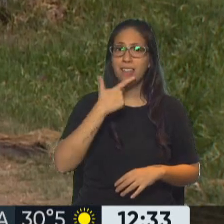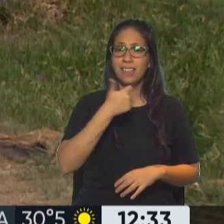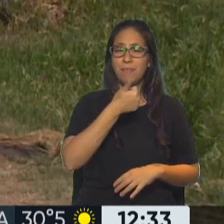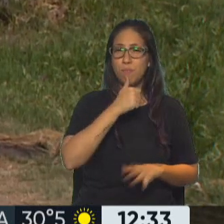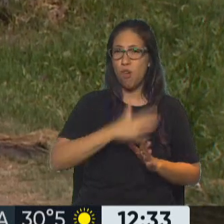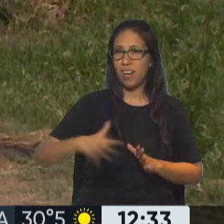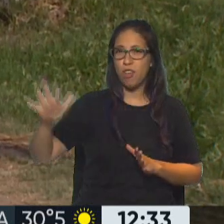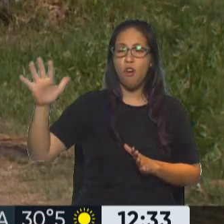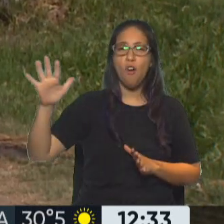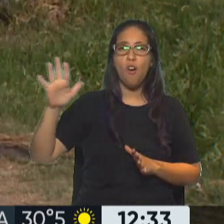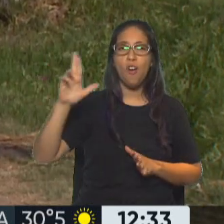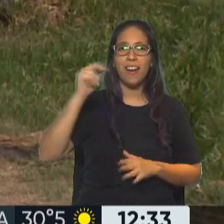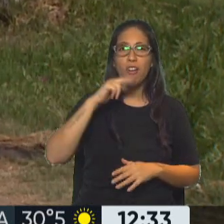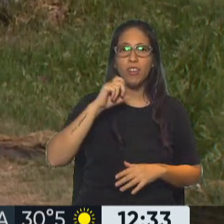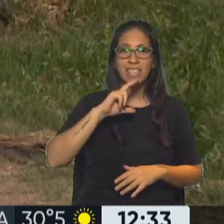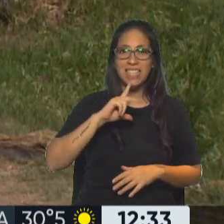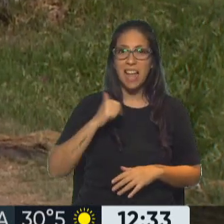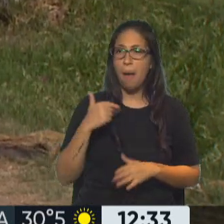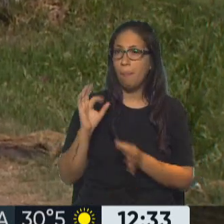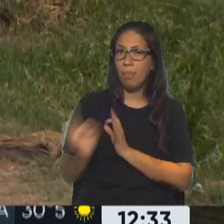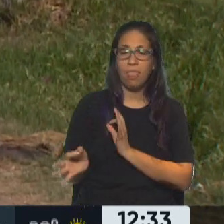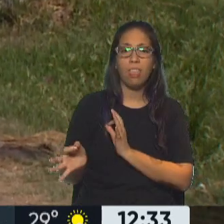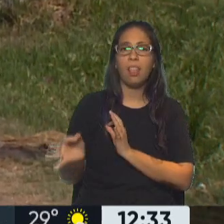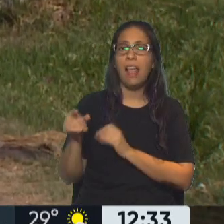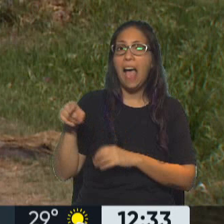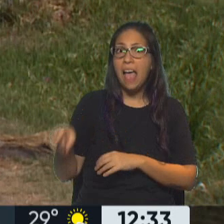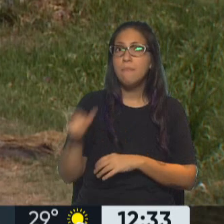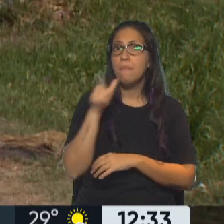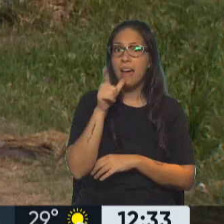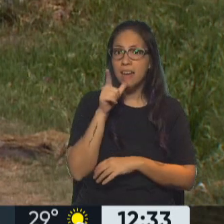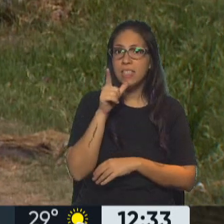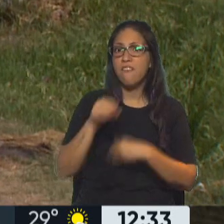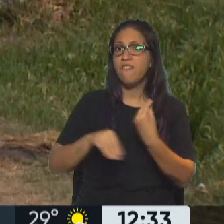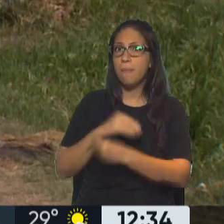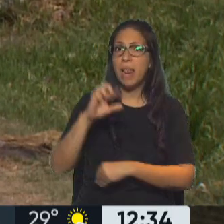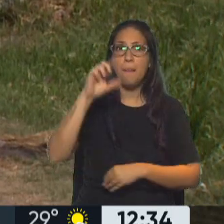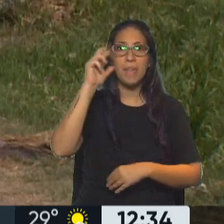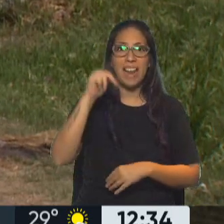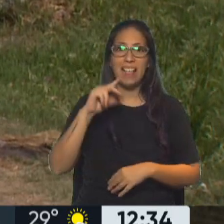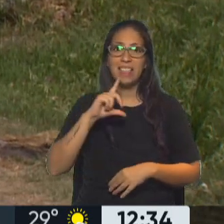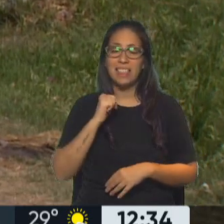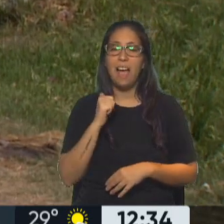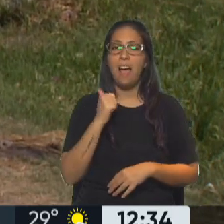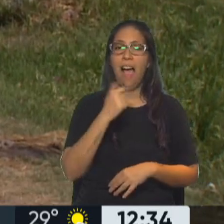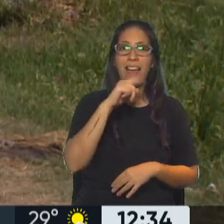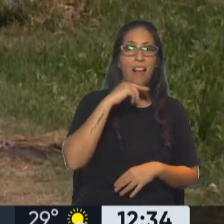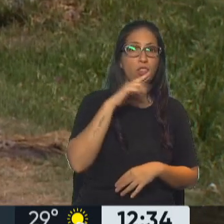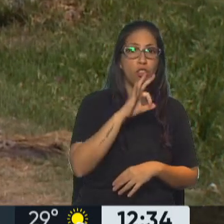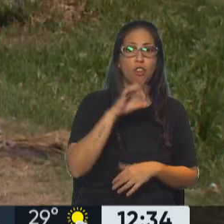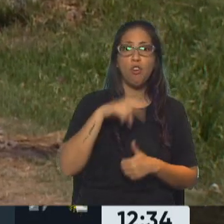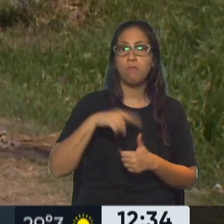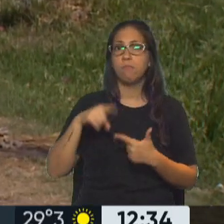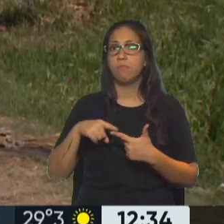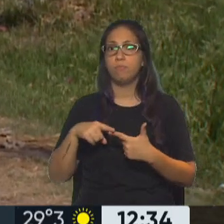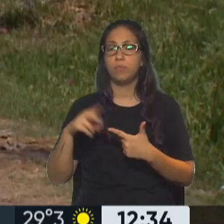cercano al camino del buen aire allí viviría la familia de los Peralta Alejandro Peralta el joven su pareja de